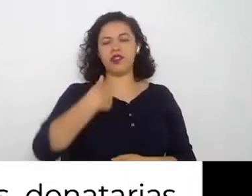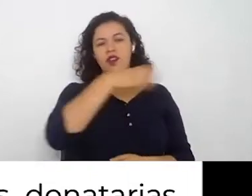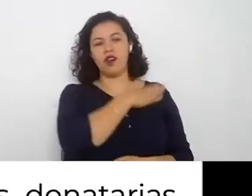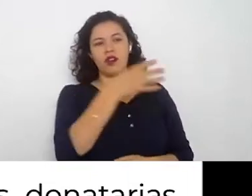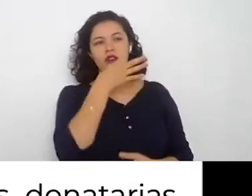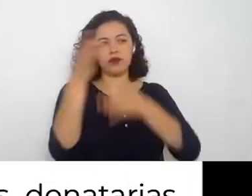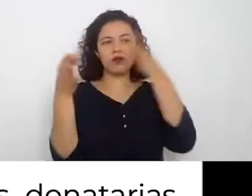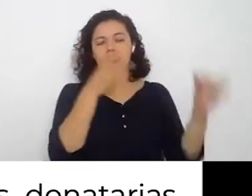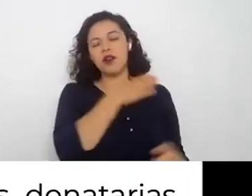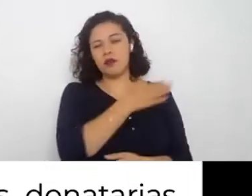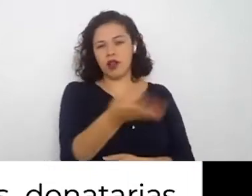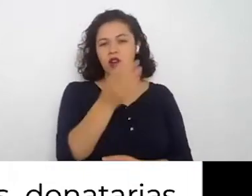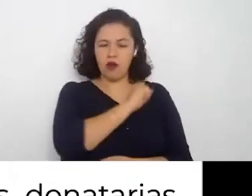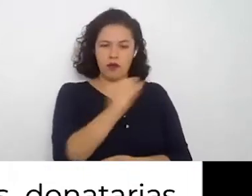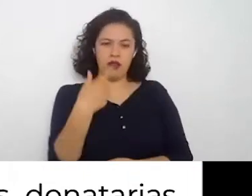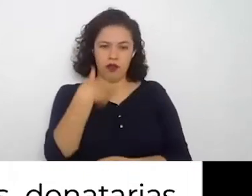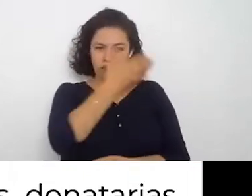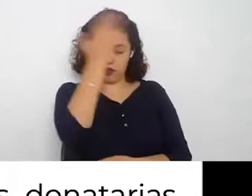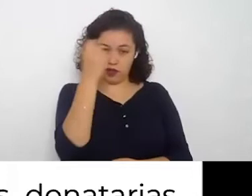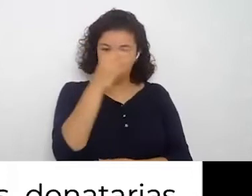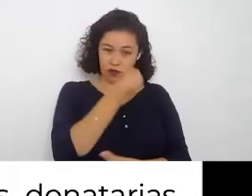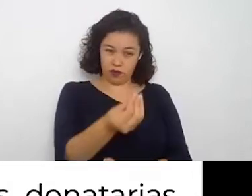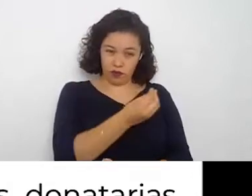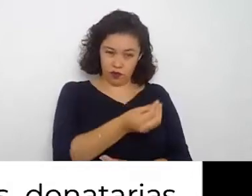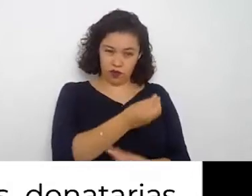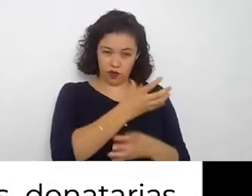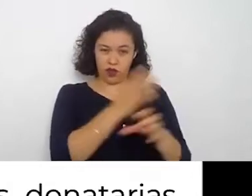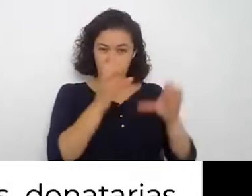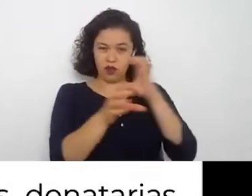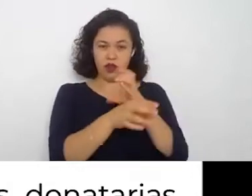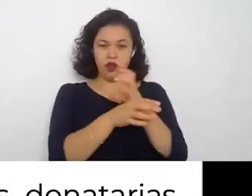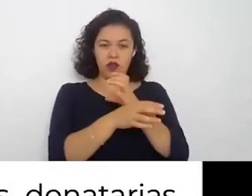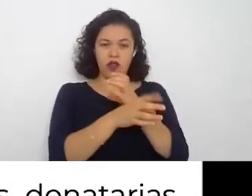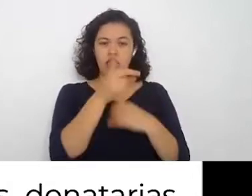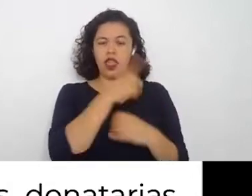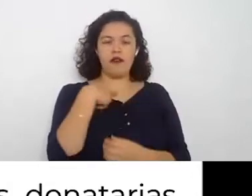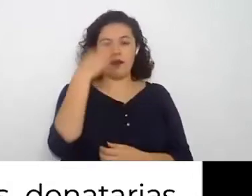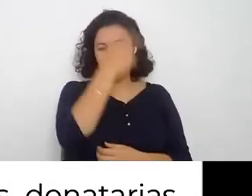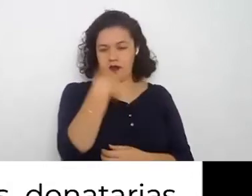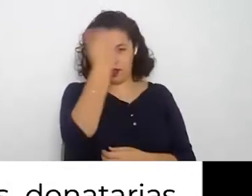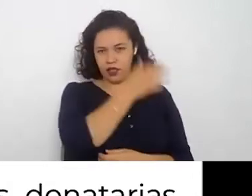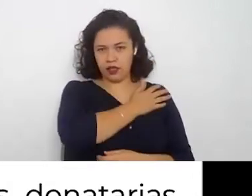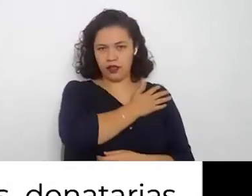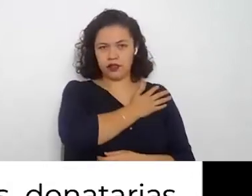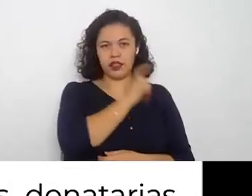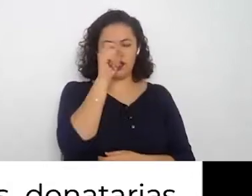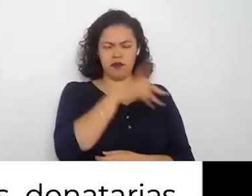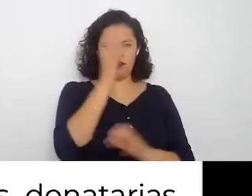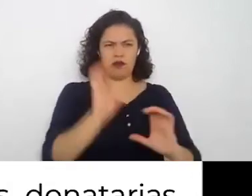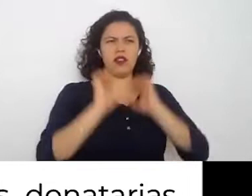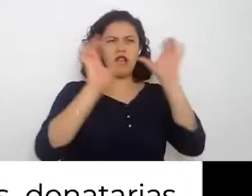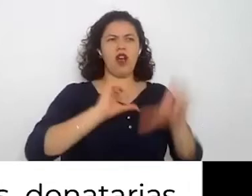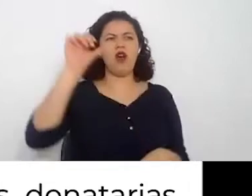malas noticias, pero son muchísimas cuestiones lo que tenemos que revisar y cuidar hoy en día en